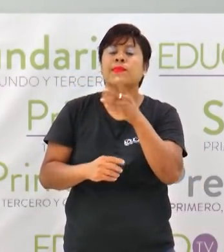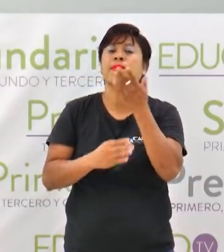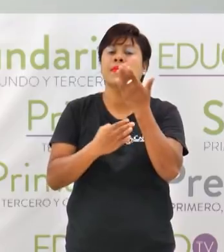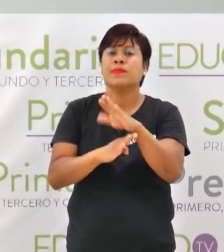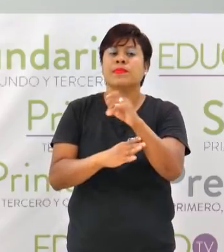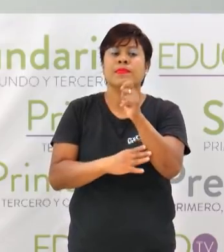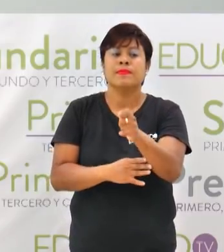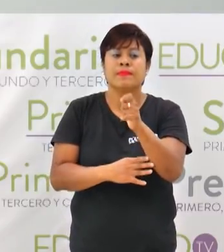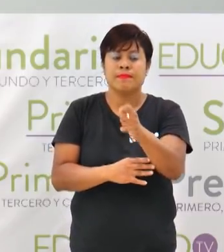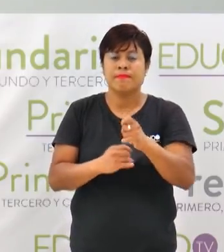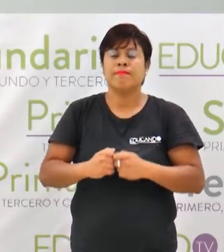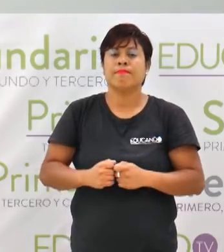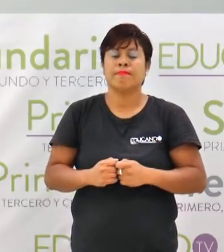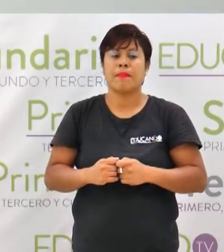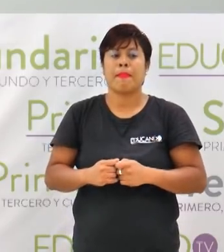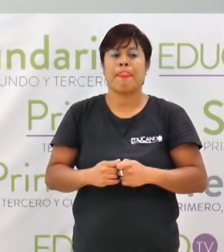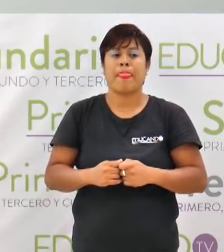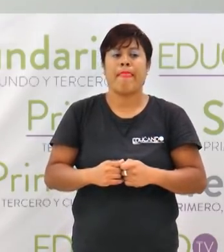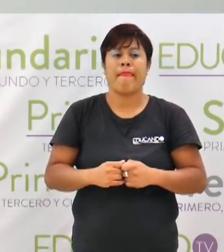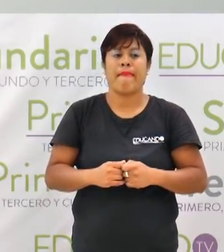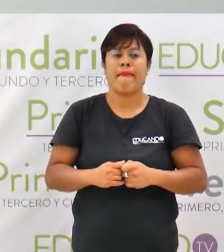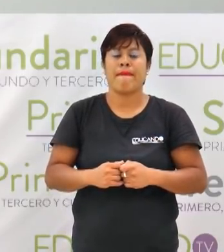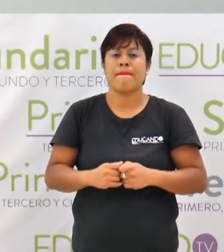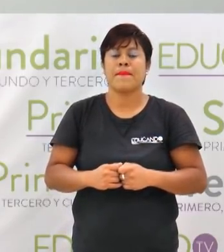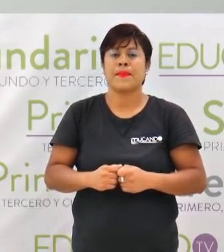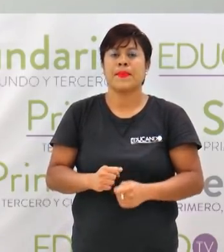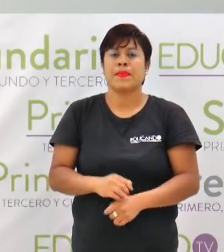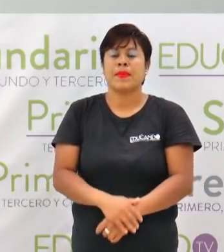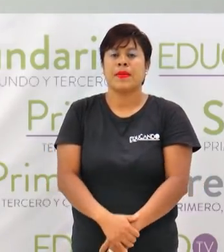lo que es el